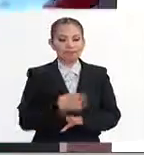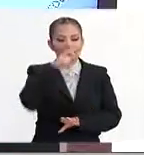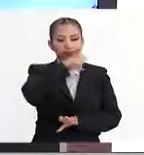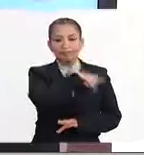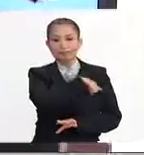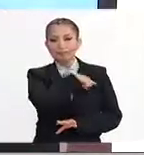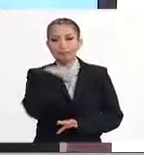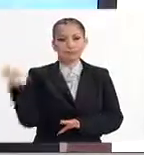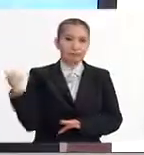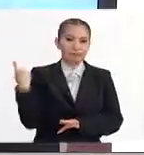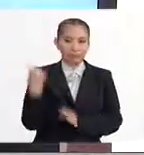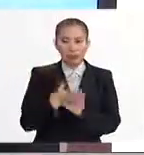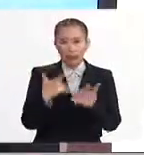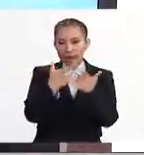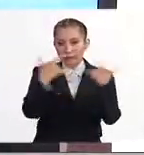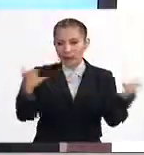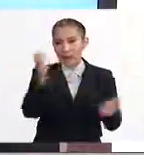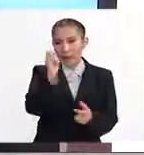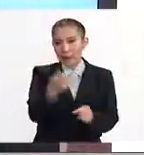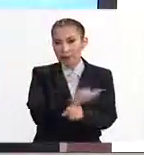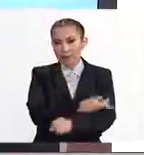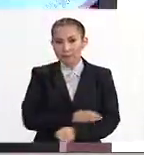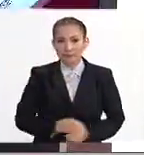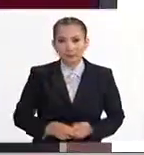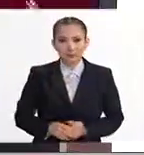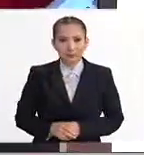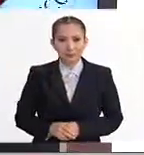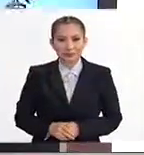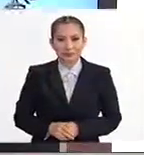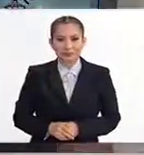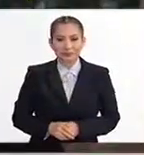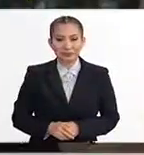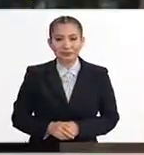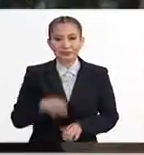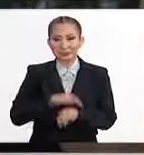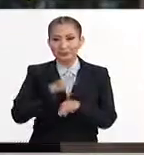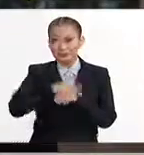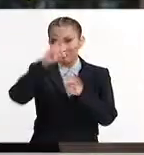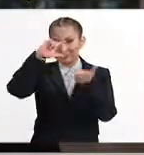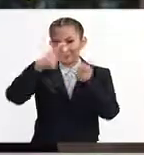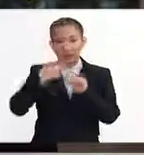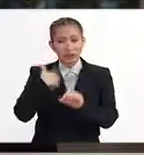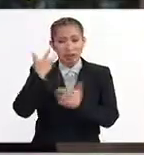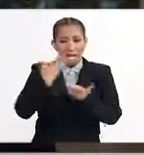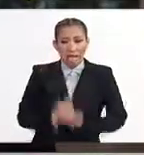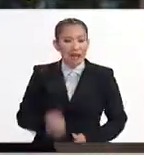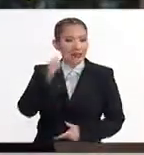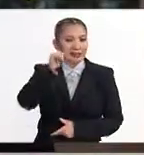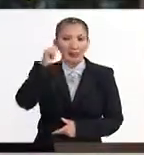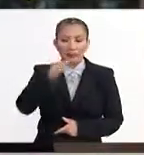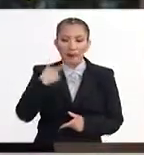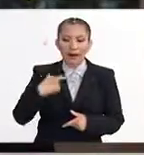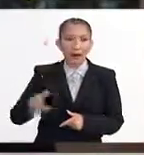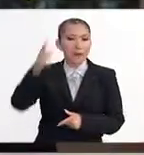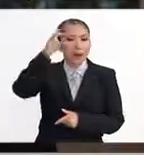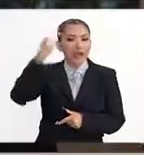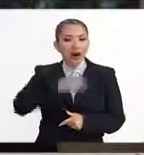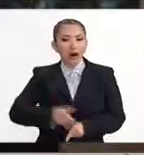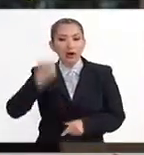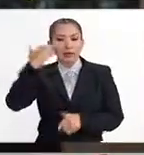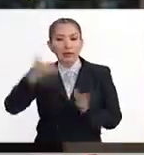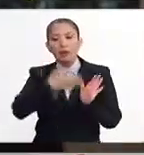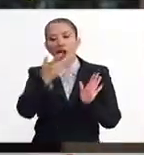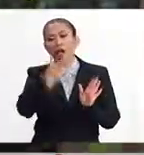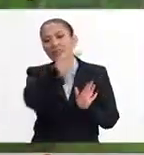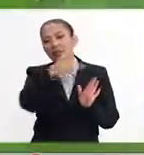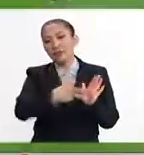quedan eliminadas. Pero aquí les tenemos la información de lo que sucedió. Amigos de México, al día con todo el drama que es posible, los Tuzos del Pachuca rompieron una racha de